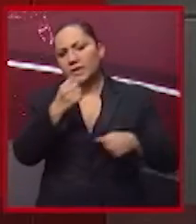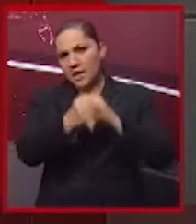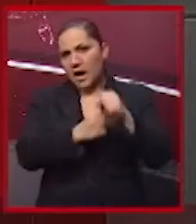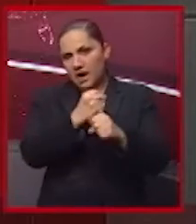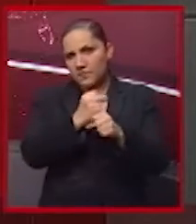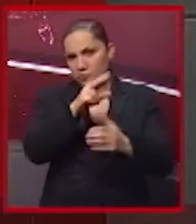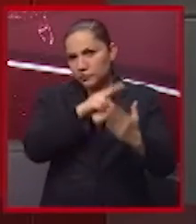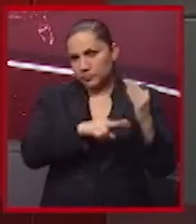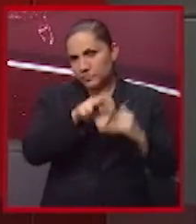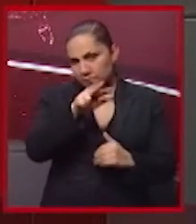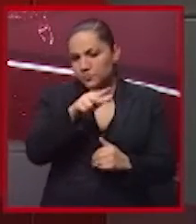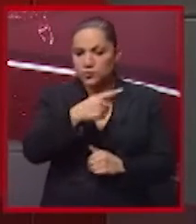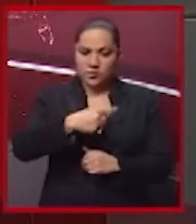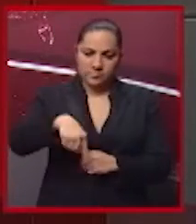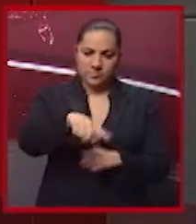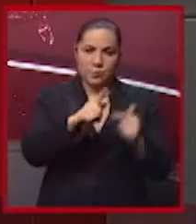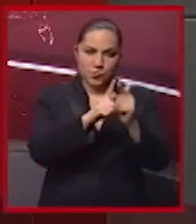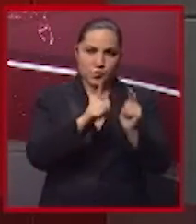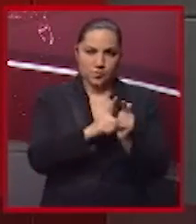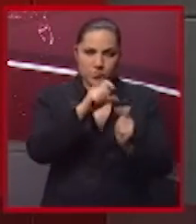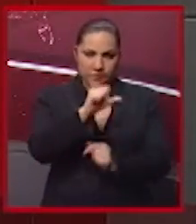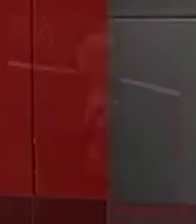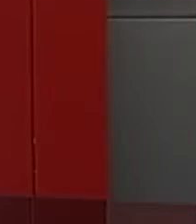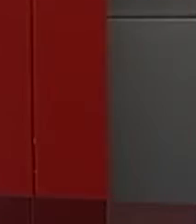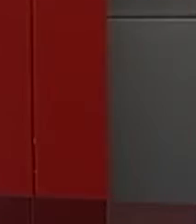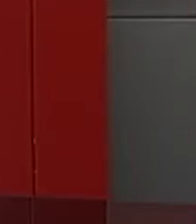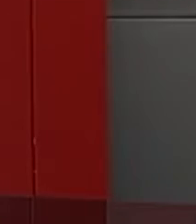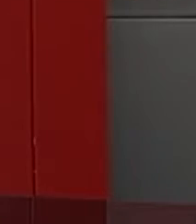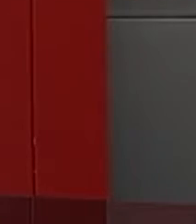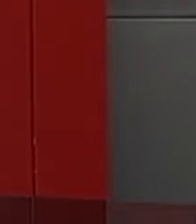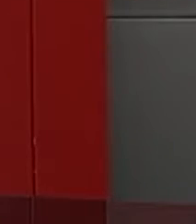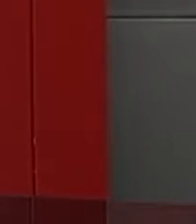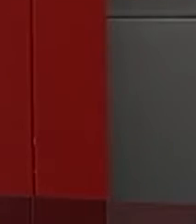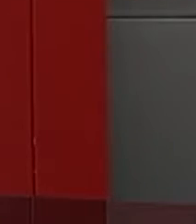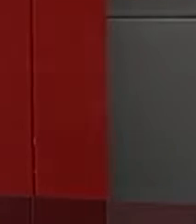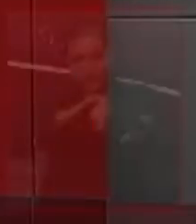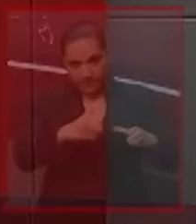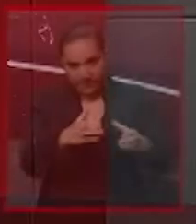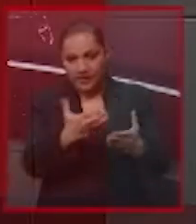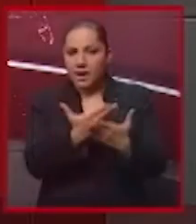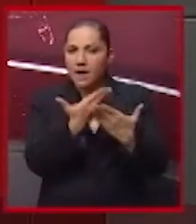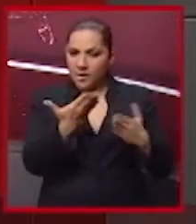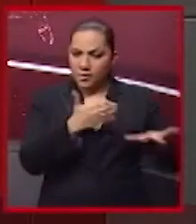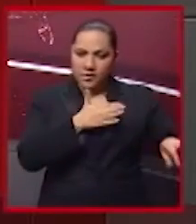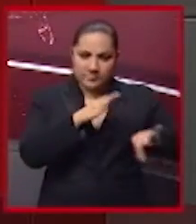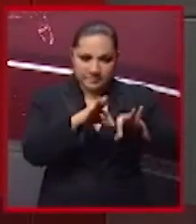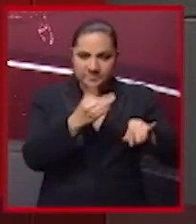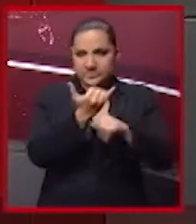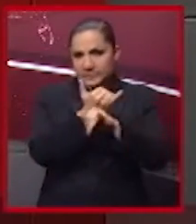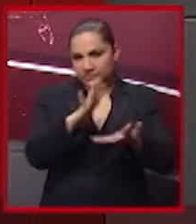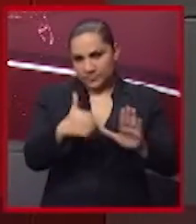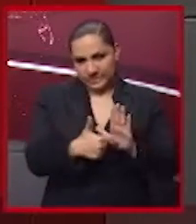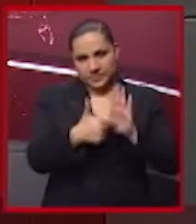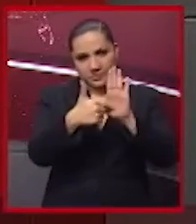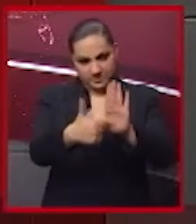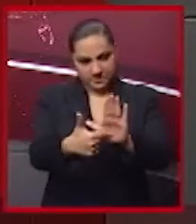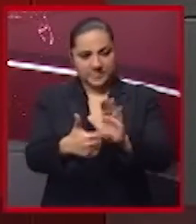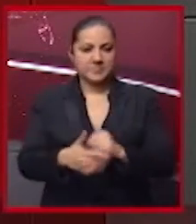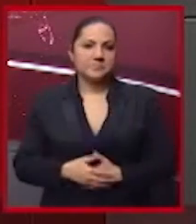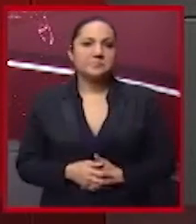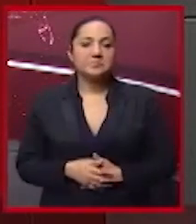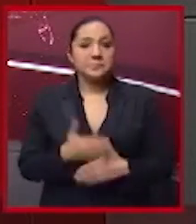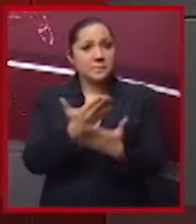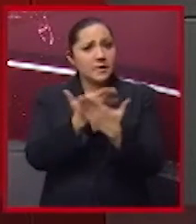de esta 64ª legislatura, el inicio de esta 64ª legislatura en el Congreso Federal. Vamos a referirnos en